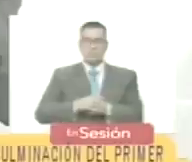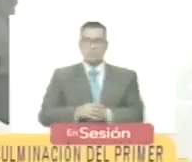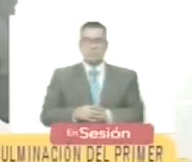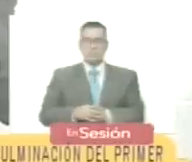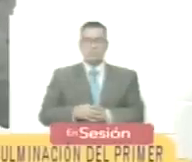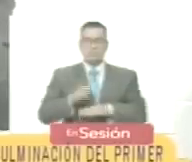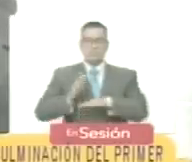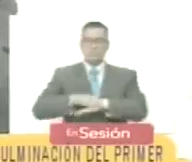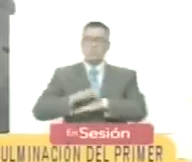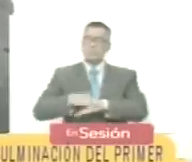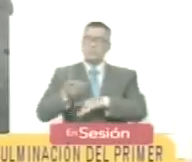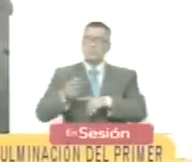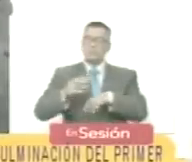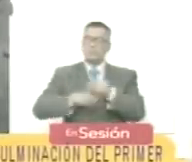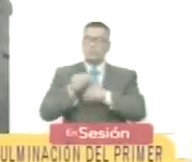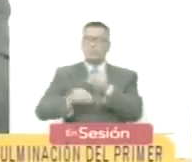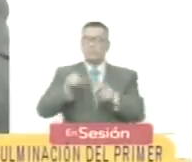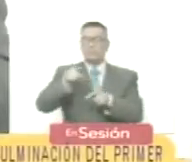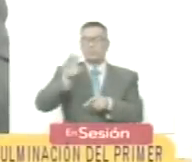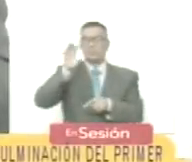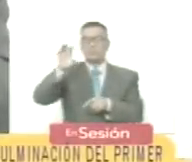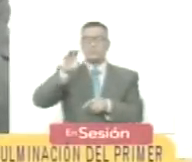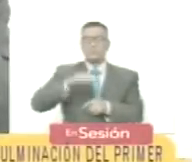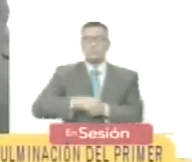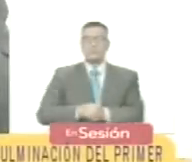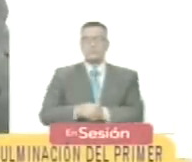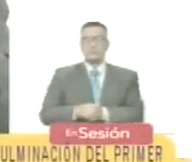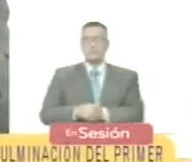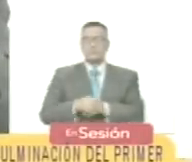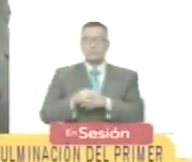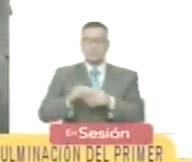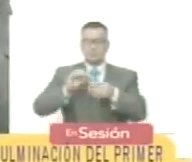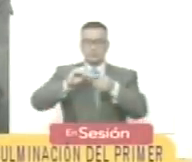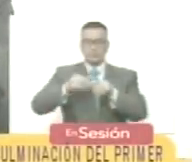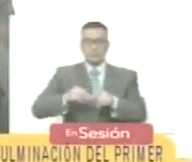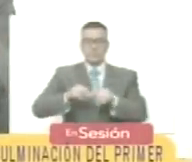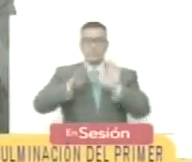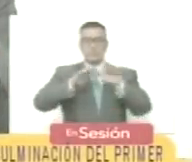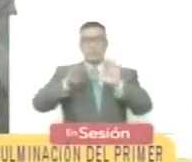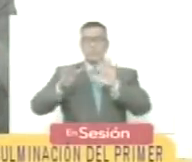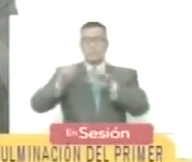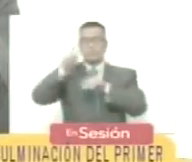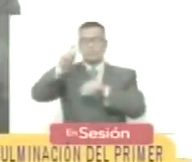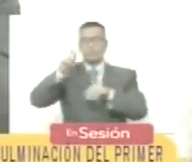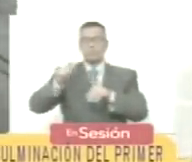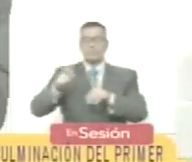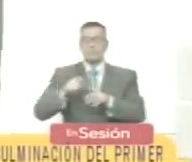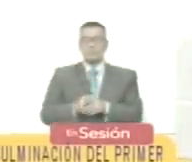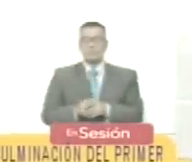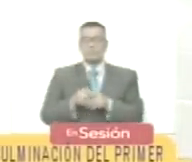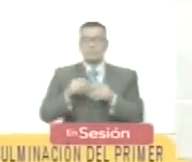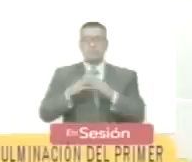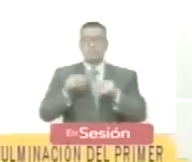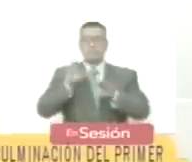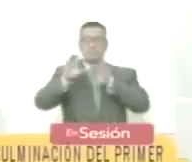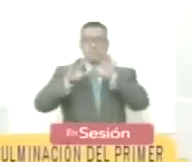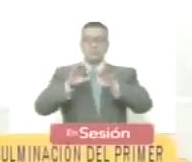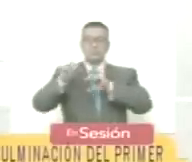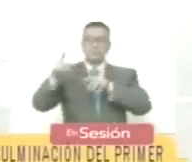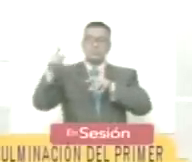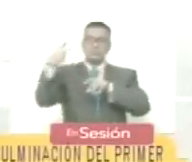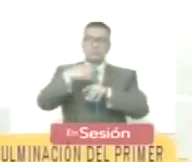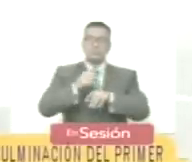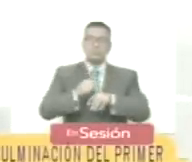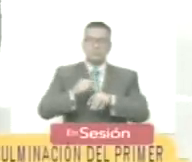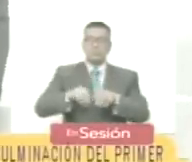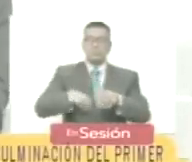¿qué pasaría o qué haría ese país si le quitaran el 99% de sus exportaciones de cobre? ¿Hubiera